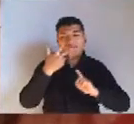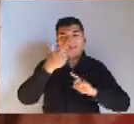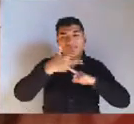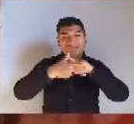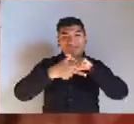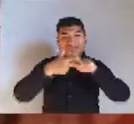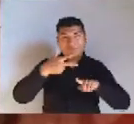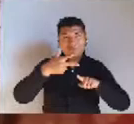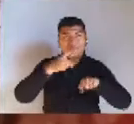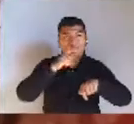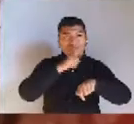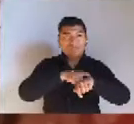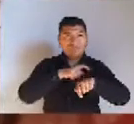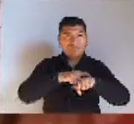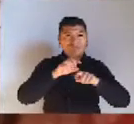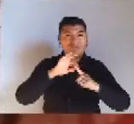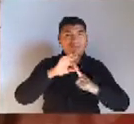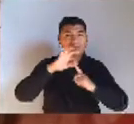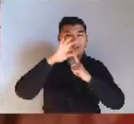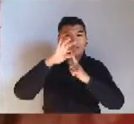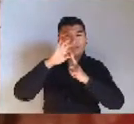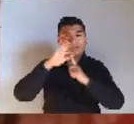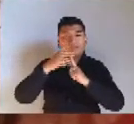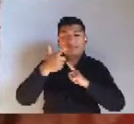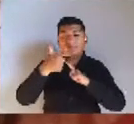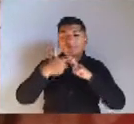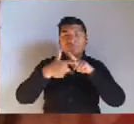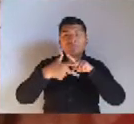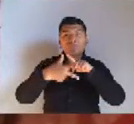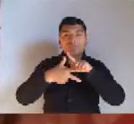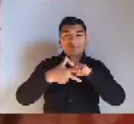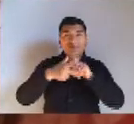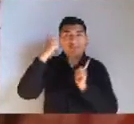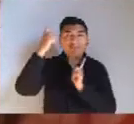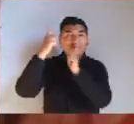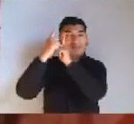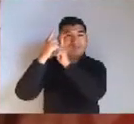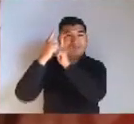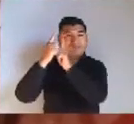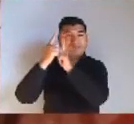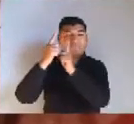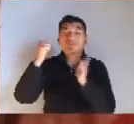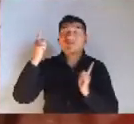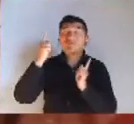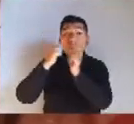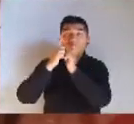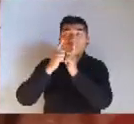tres momentos especiales. El encuentro, ese encuentro